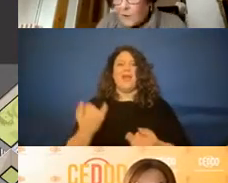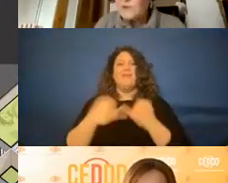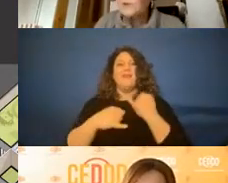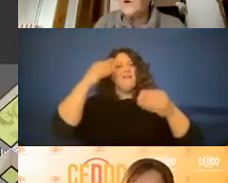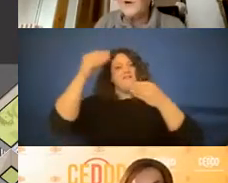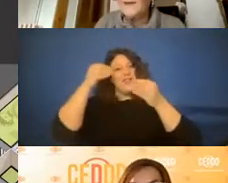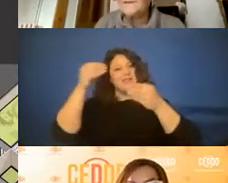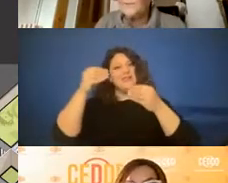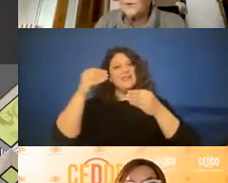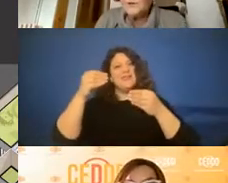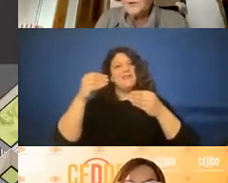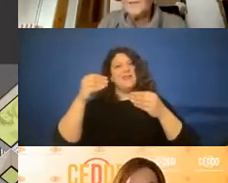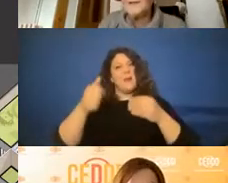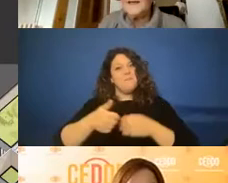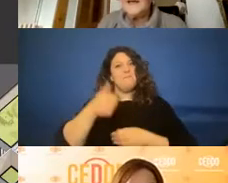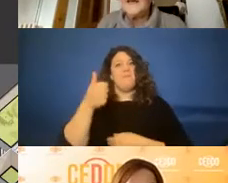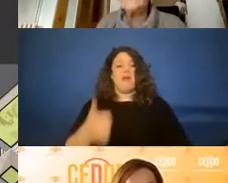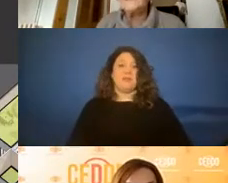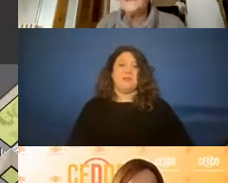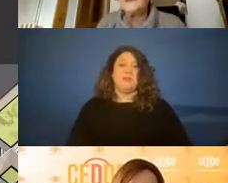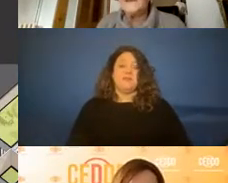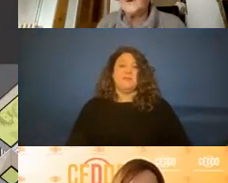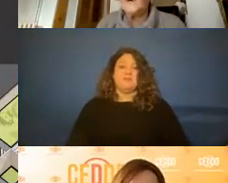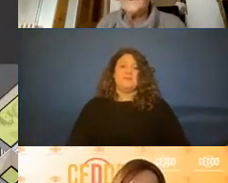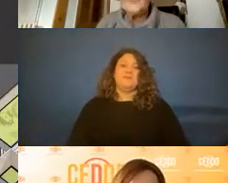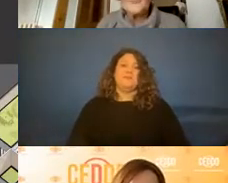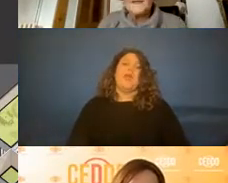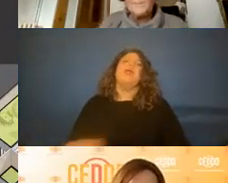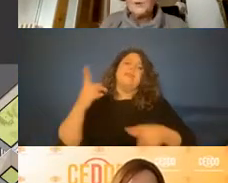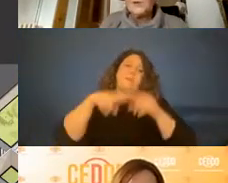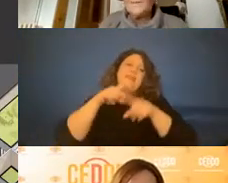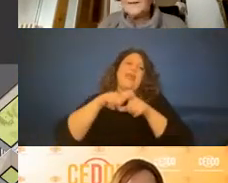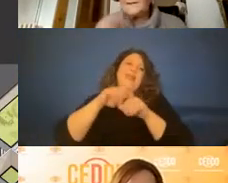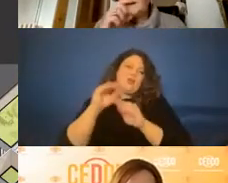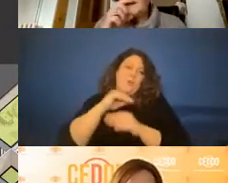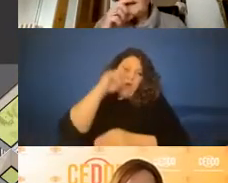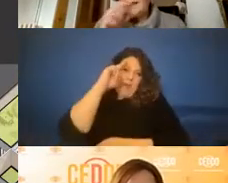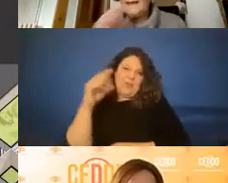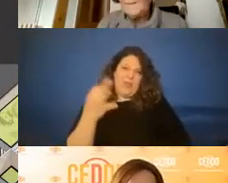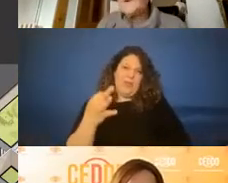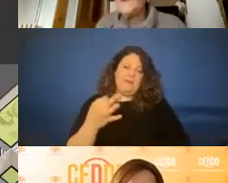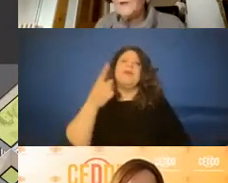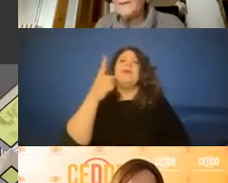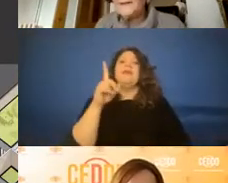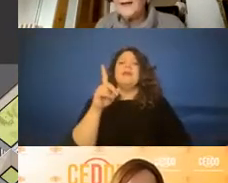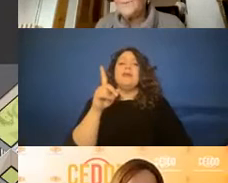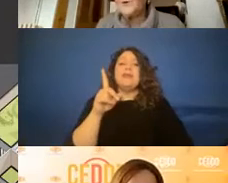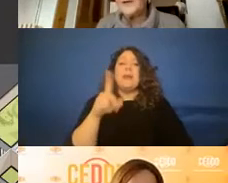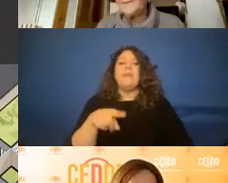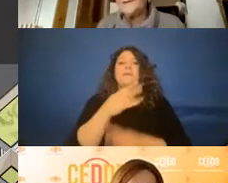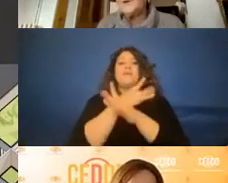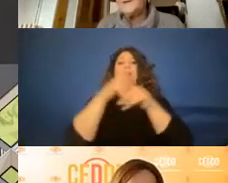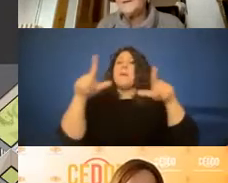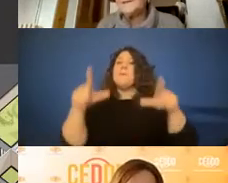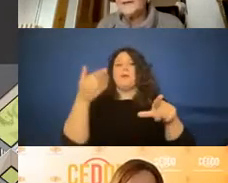lo que ellos son capaces, porque eso también hay que respetarlo. Y por otra parte, el patio es fundamental, porque